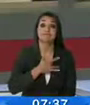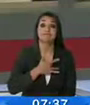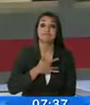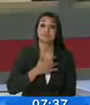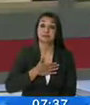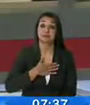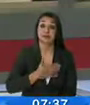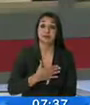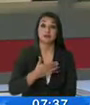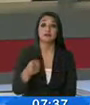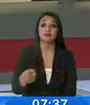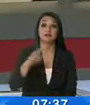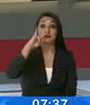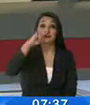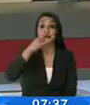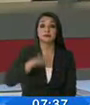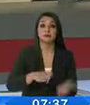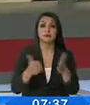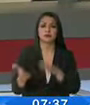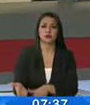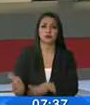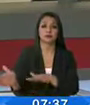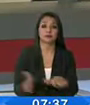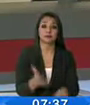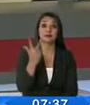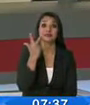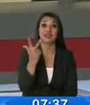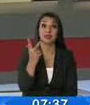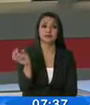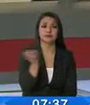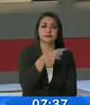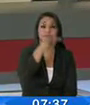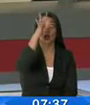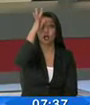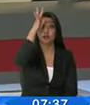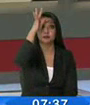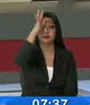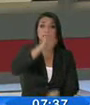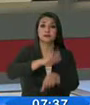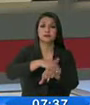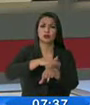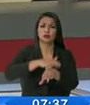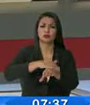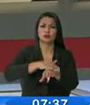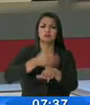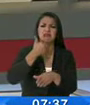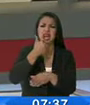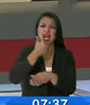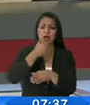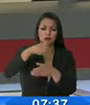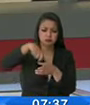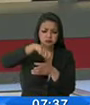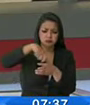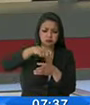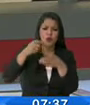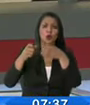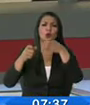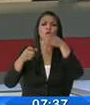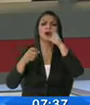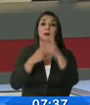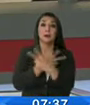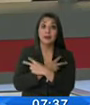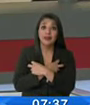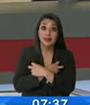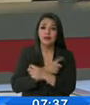Un menor fallecido y tres se encuentran hospitalizados tras ingerir un preparado que resultó ser veneno en lugar de